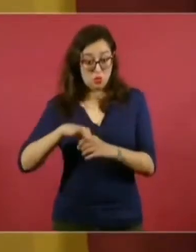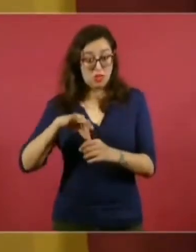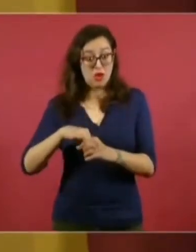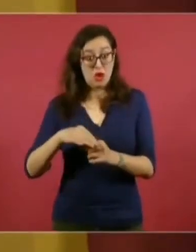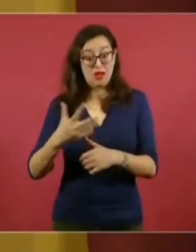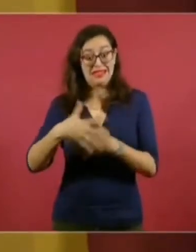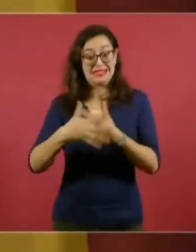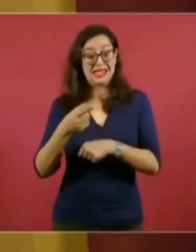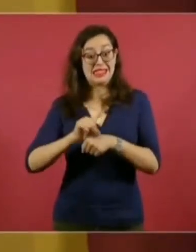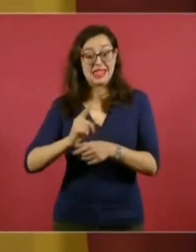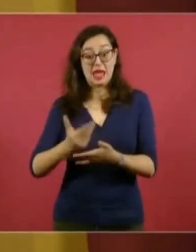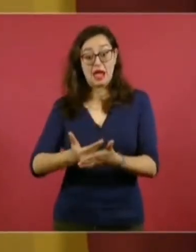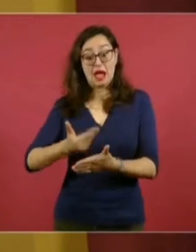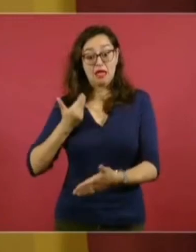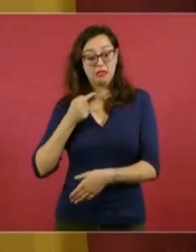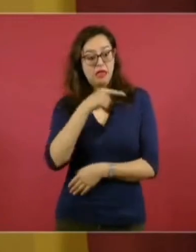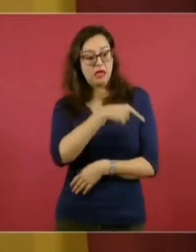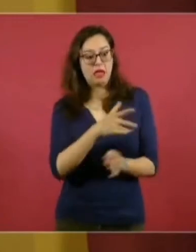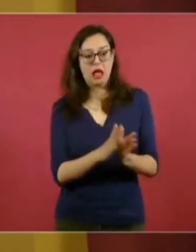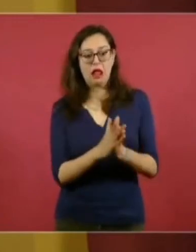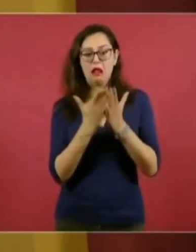libro